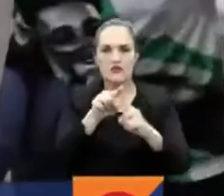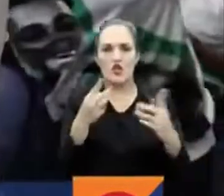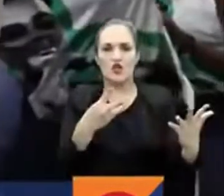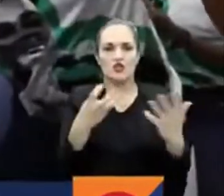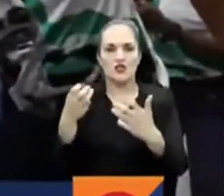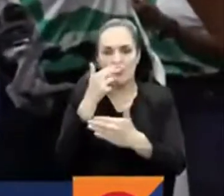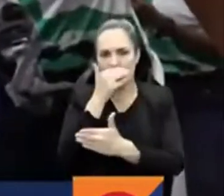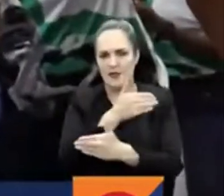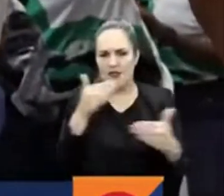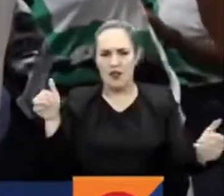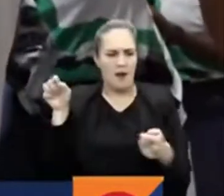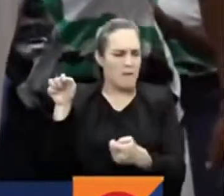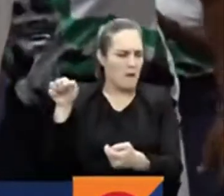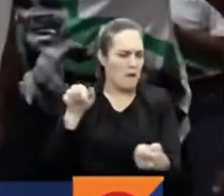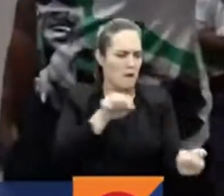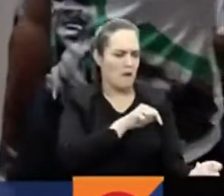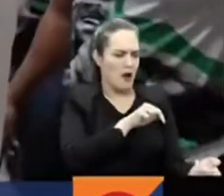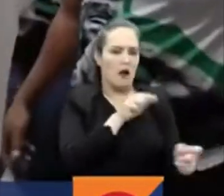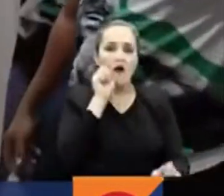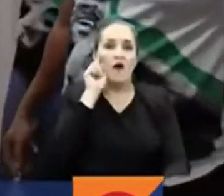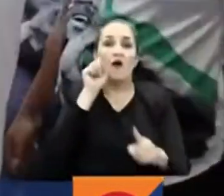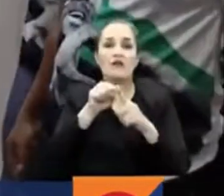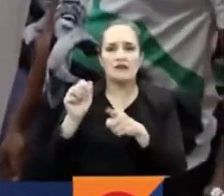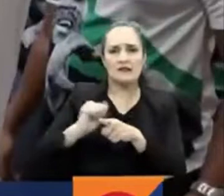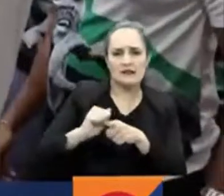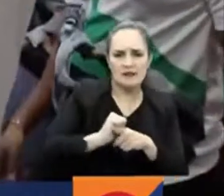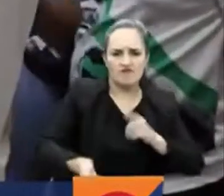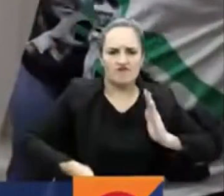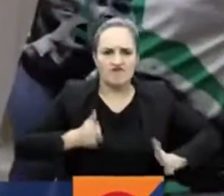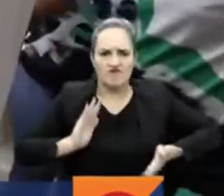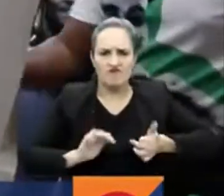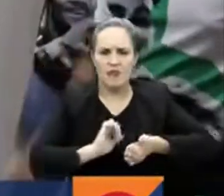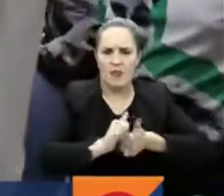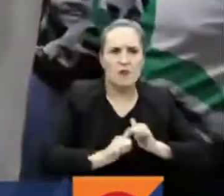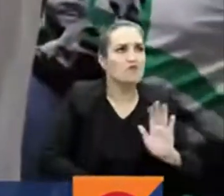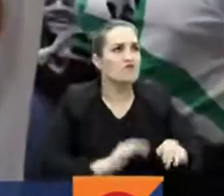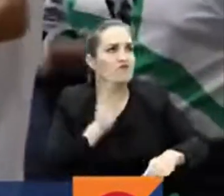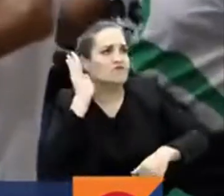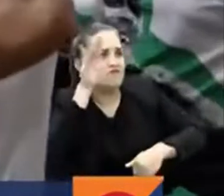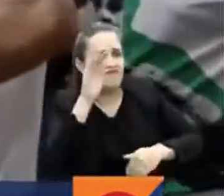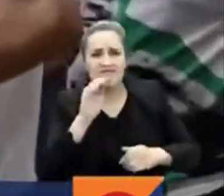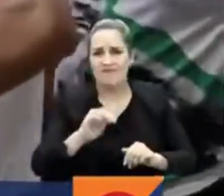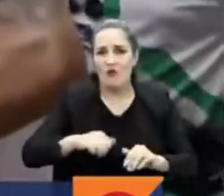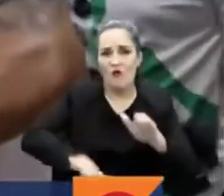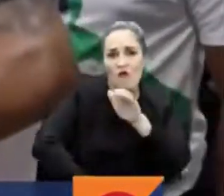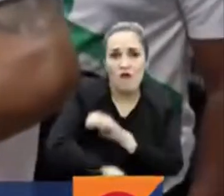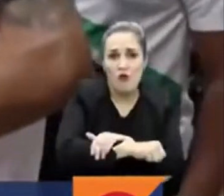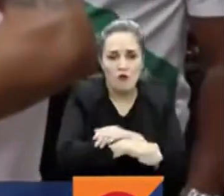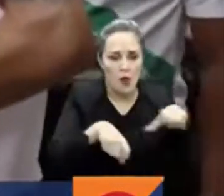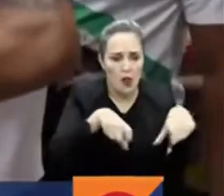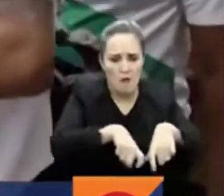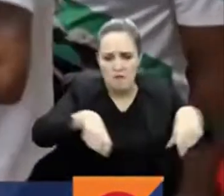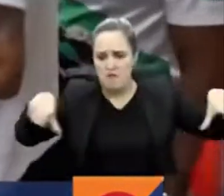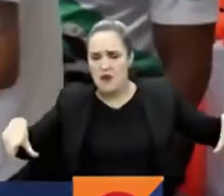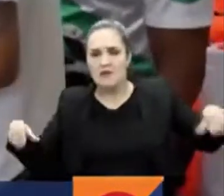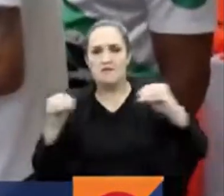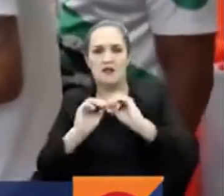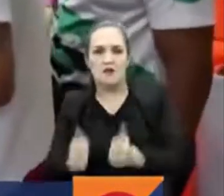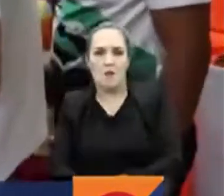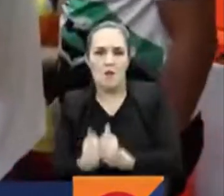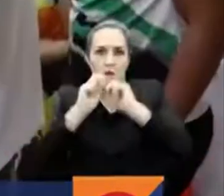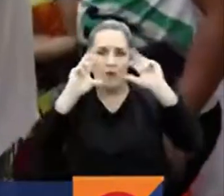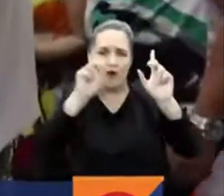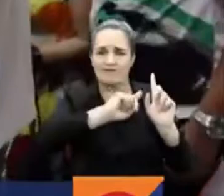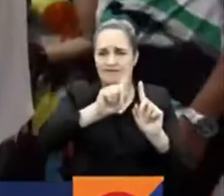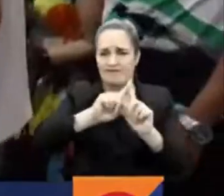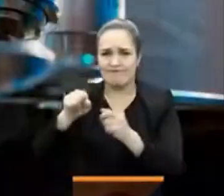los escenarios deportivos servirán para practicar atletismo, baloncesto, béisbol, fútbol sala, fútbol y voleibol. Hasta aquí los